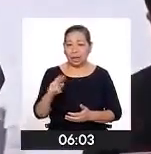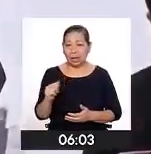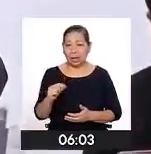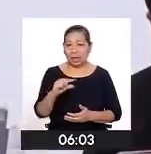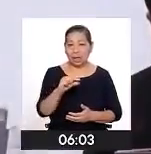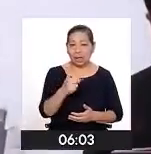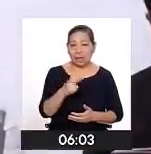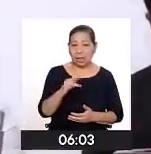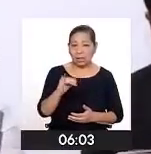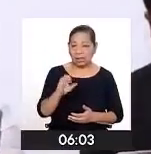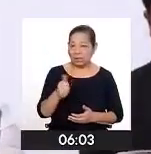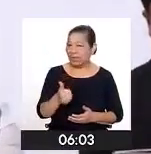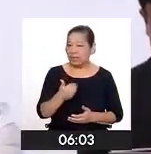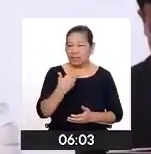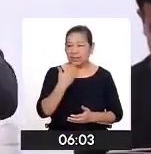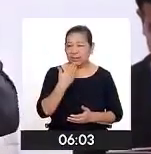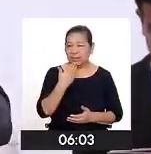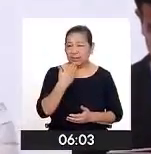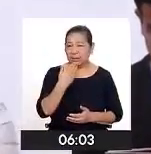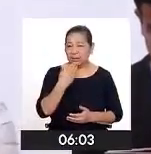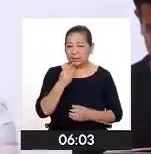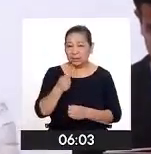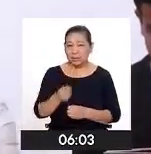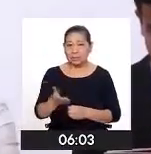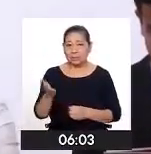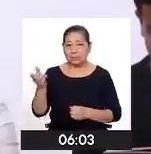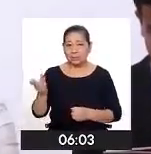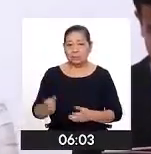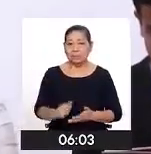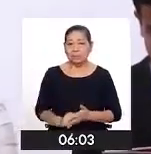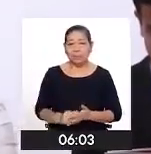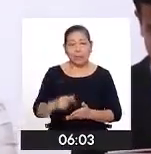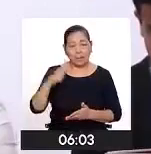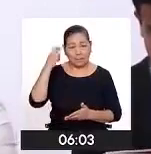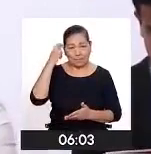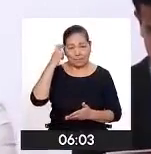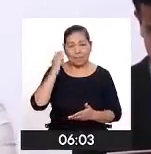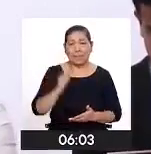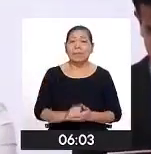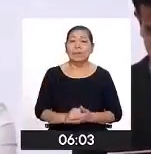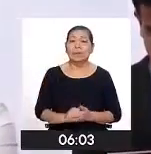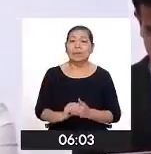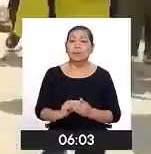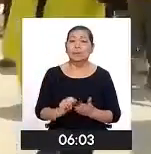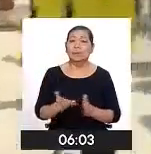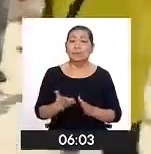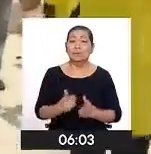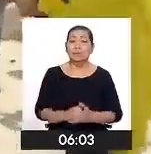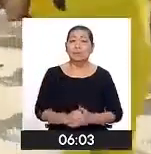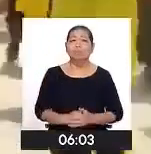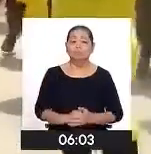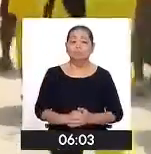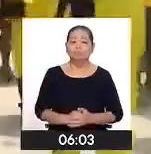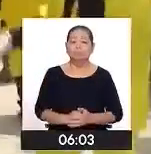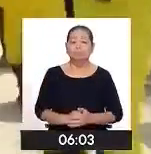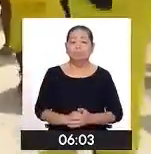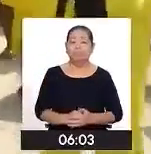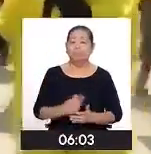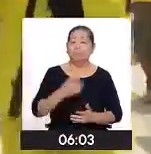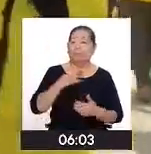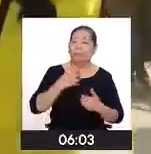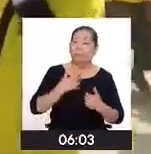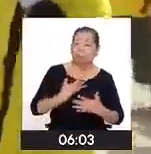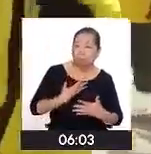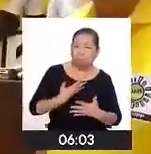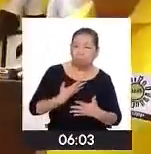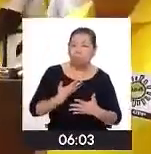ser corrupto, nadie lo acusó nunca de ser mangonero, de tráfico de influencias, de mochar sueldos, en fin.